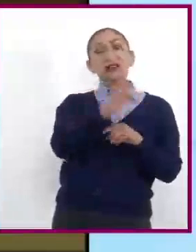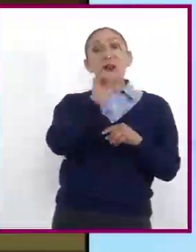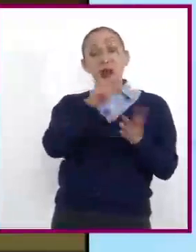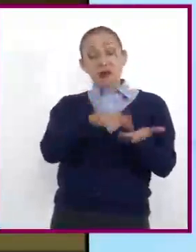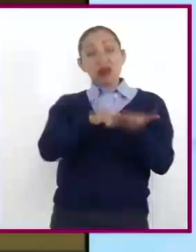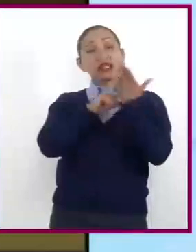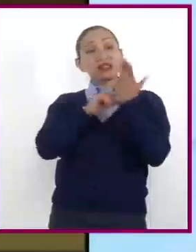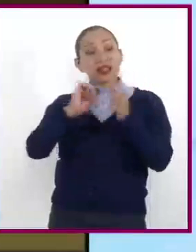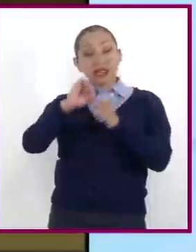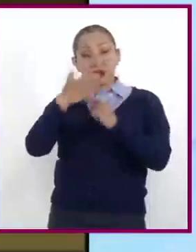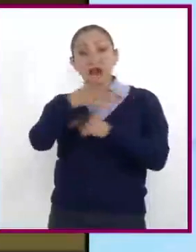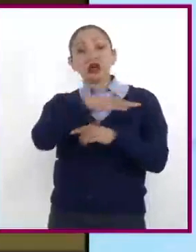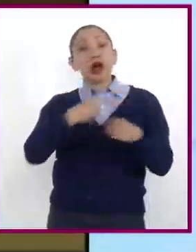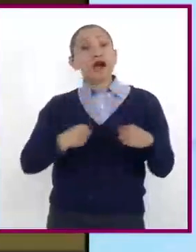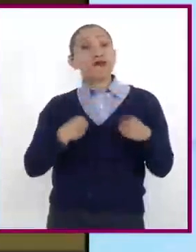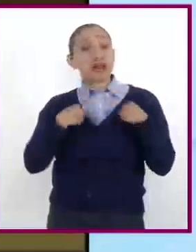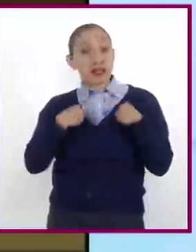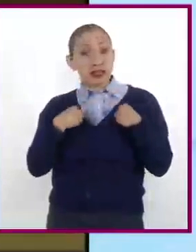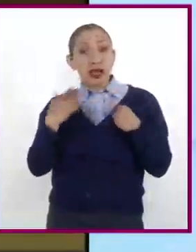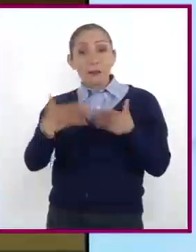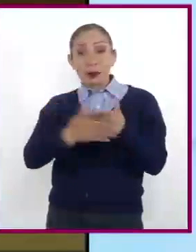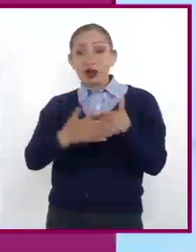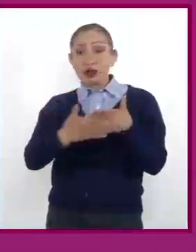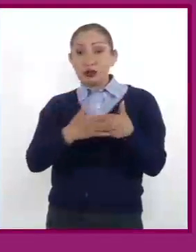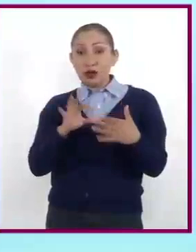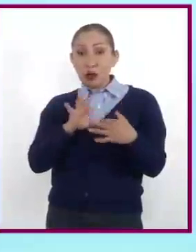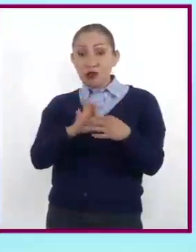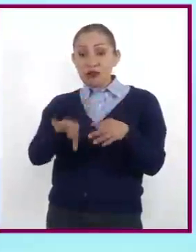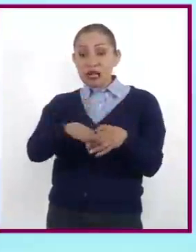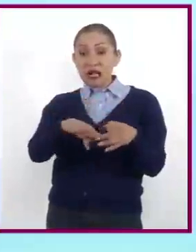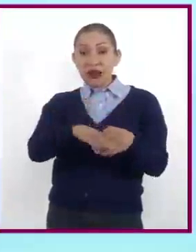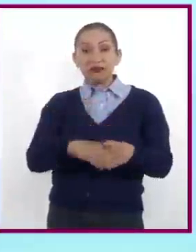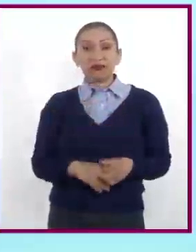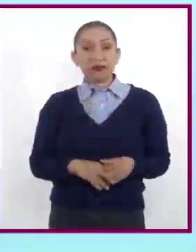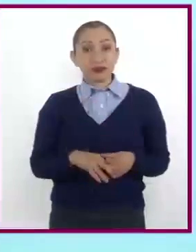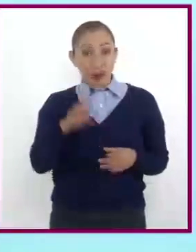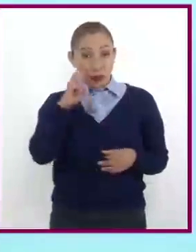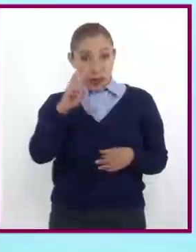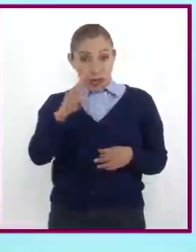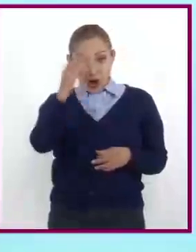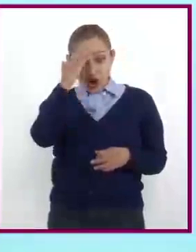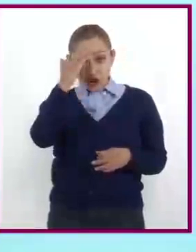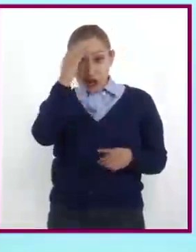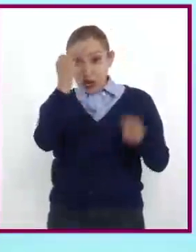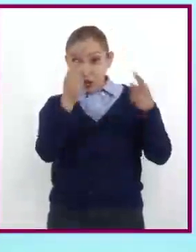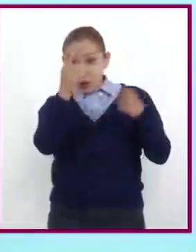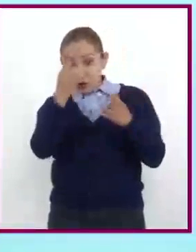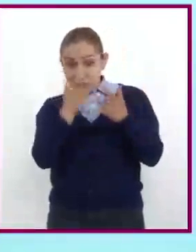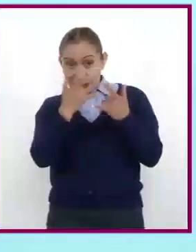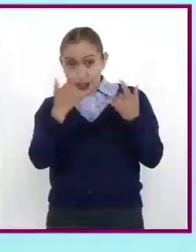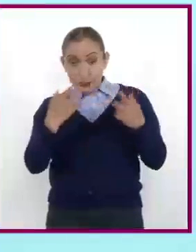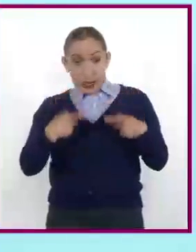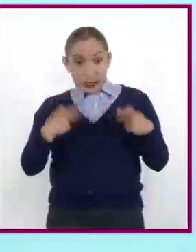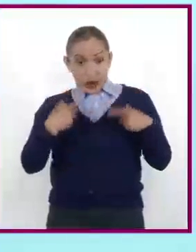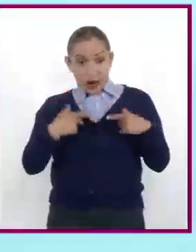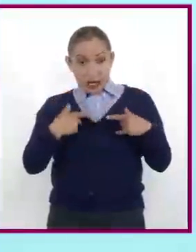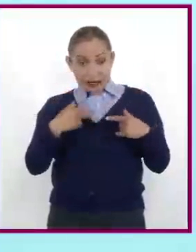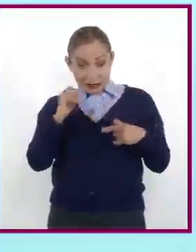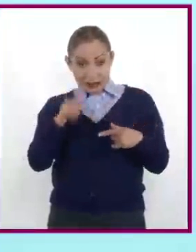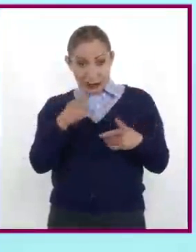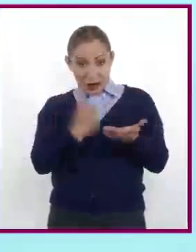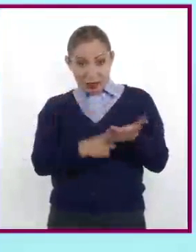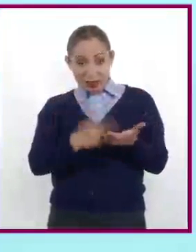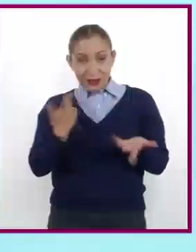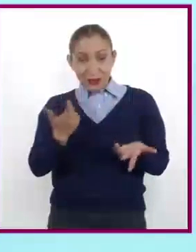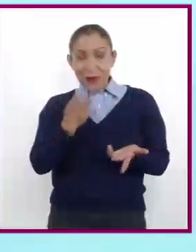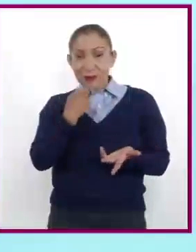reflejan situaciones de la vida que están próximas a nosotros. ¿Les parecieron conocidos algunos de los personajes e historias de las que se